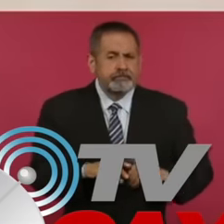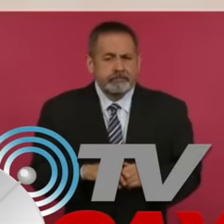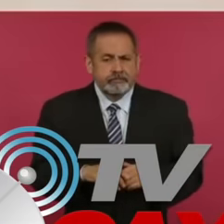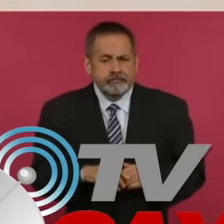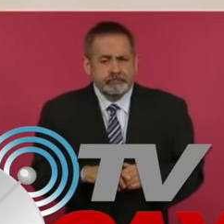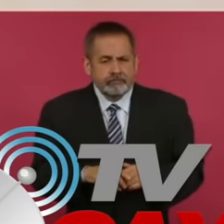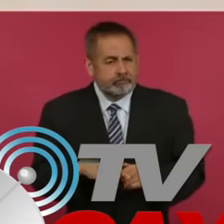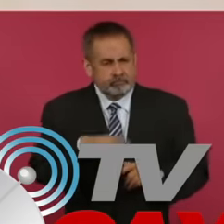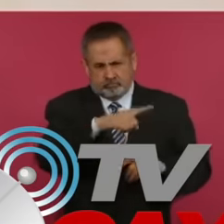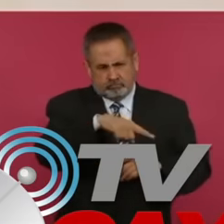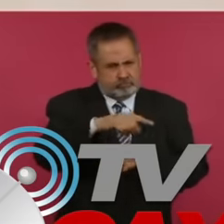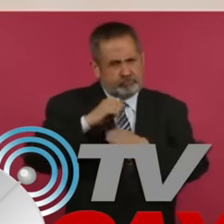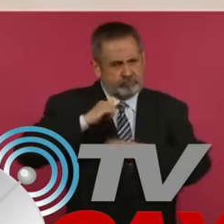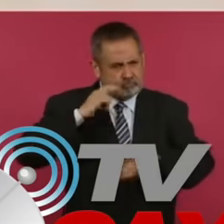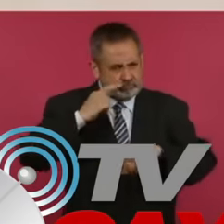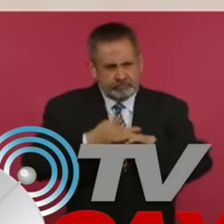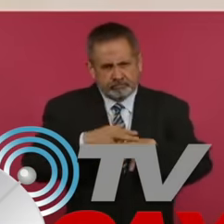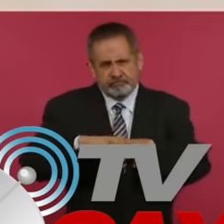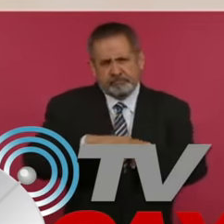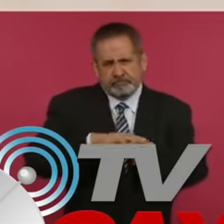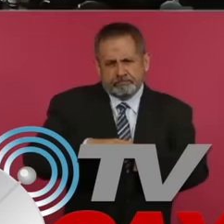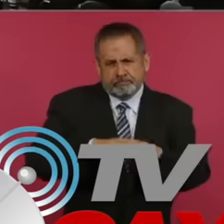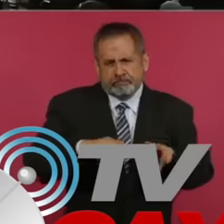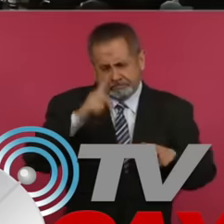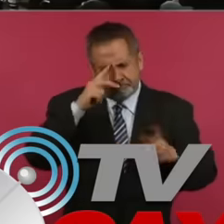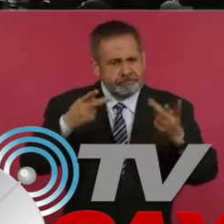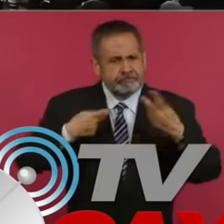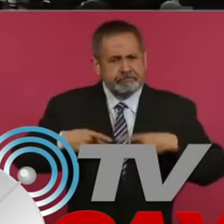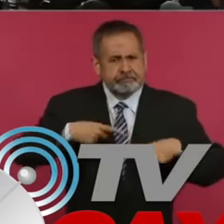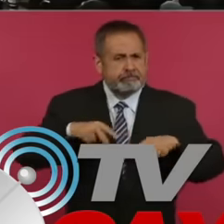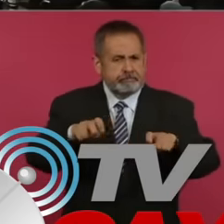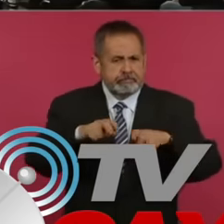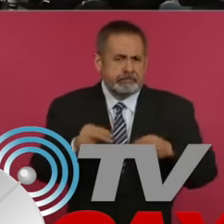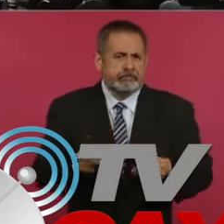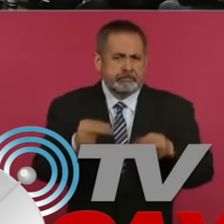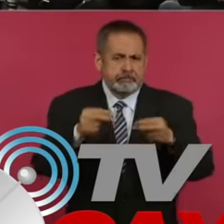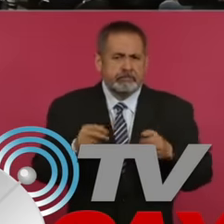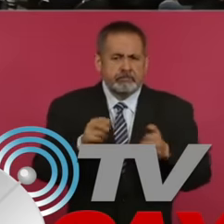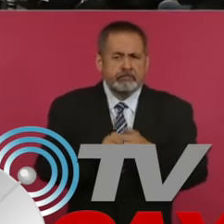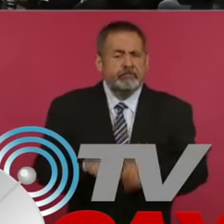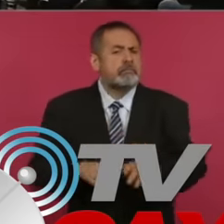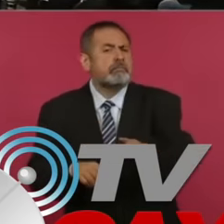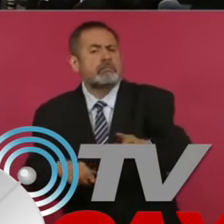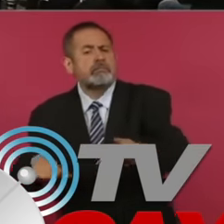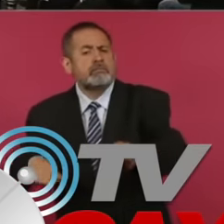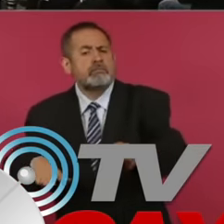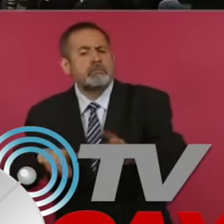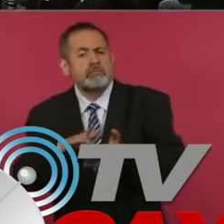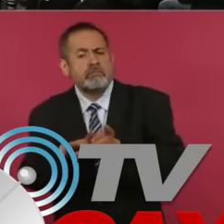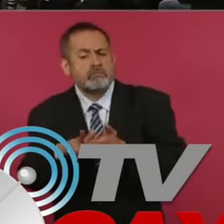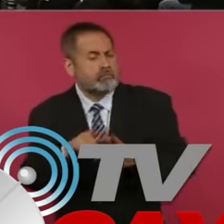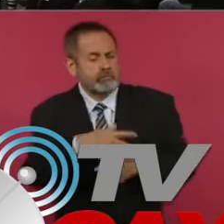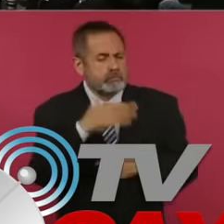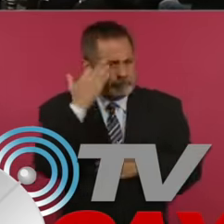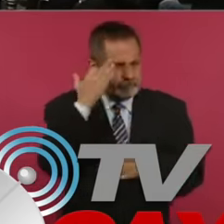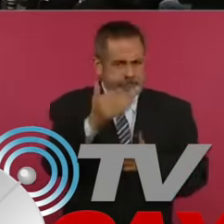la operación de los trenes de pasajeros. ¿Con apoyo del gobierno, presidente? En un plazo